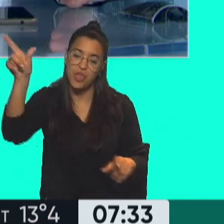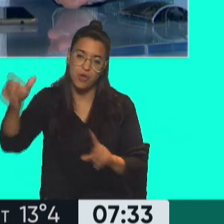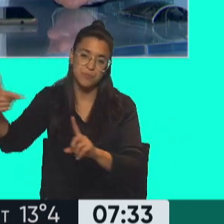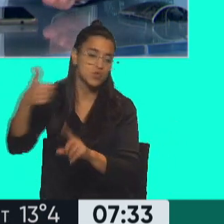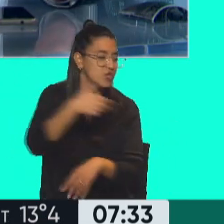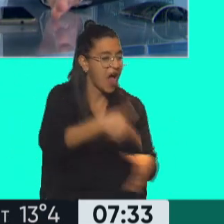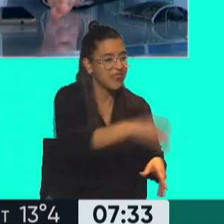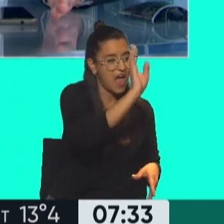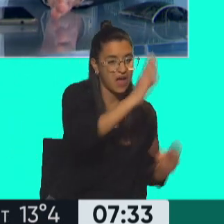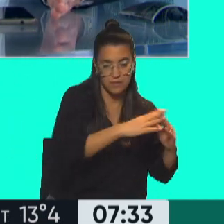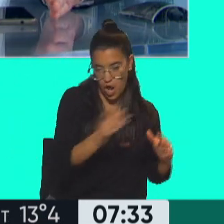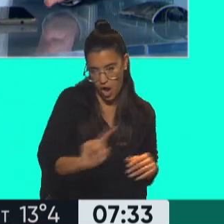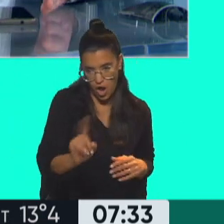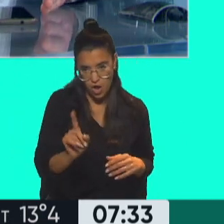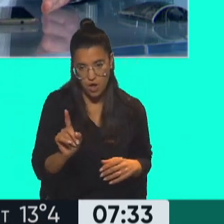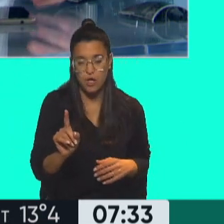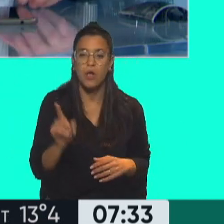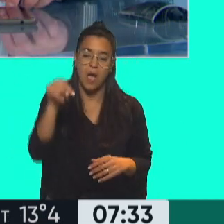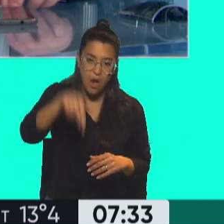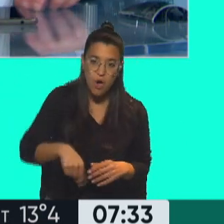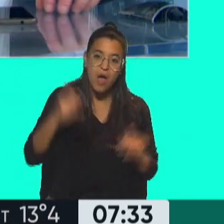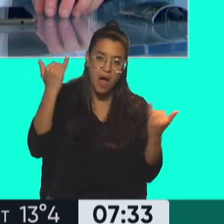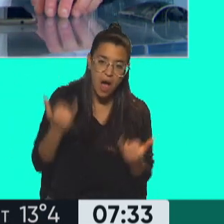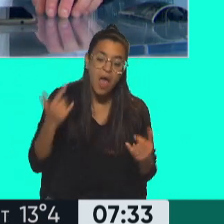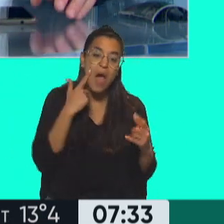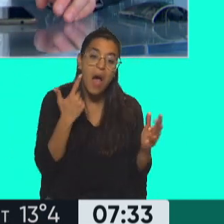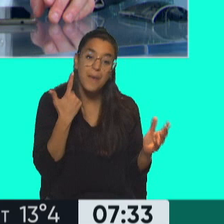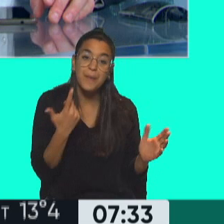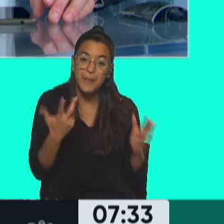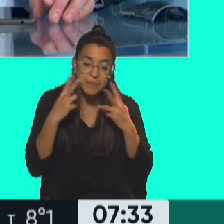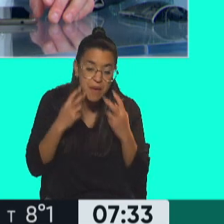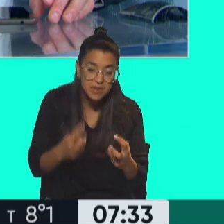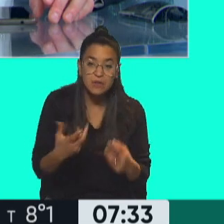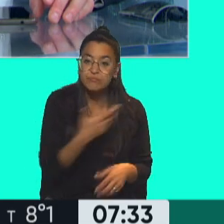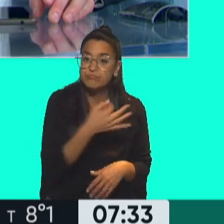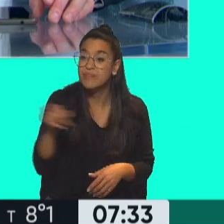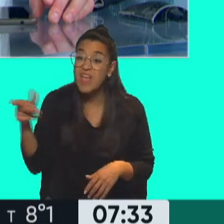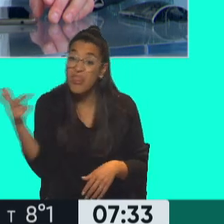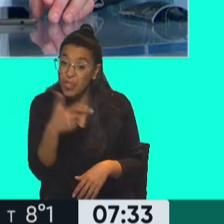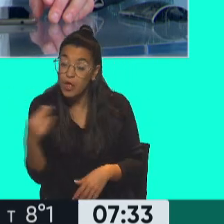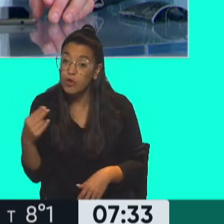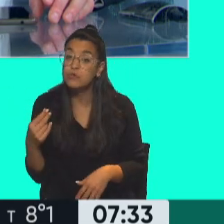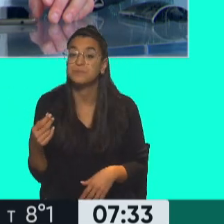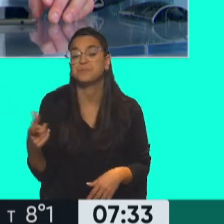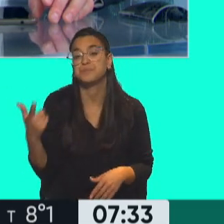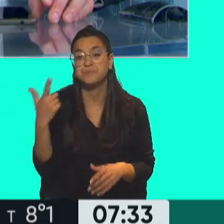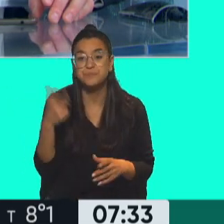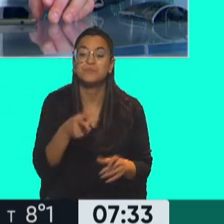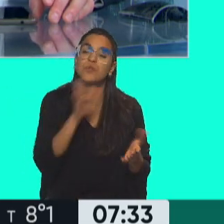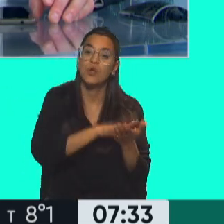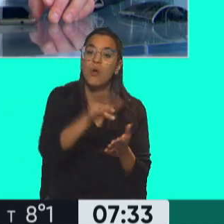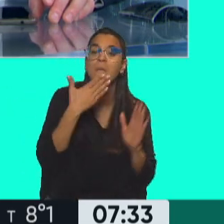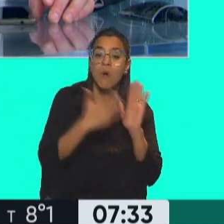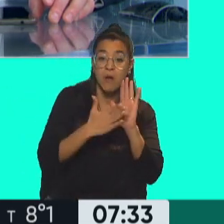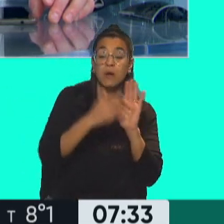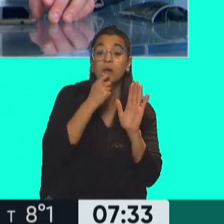señora, váyase a su casa. No, no es así. Lo que tiene que haber es una corroboración de su afirmación, de la afirmación de que no tiene nada que ver respecto de las pruebas. Y